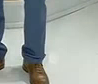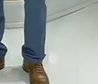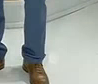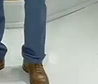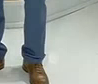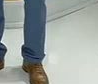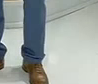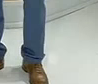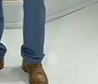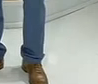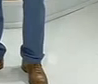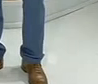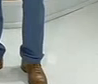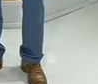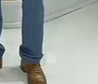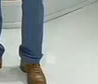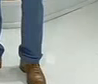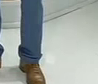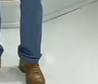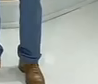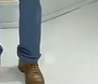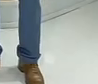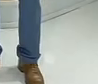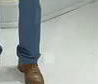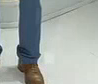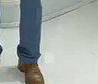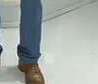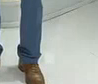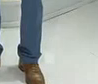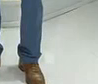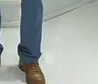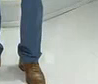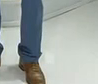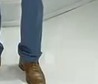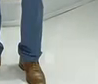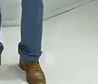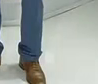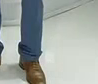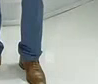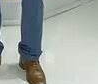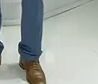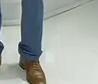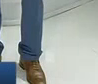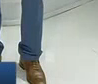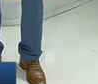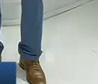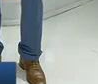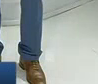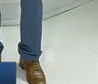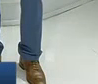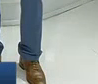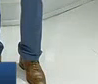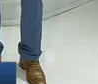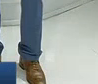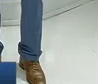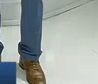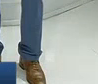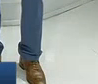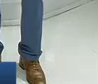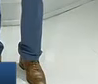No incluyas la pista, solo necesitamos la voz del niño o de la niña. Y el video, envíalo a nuestro WhatsApp, el número que aparece aquí,